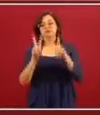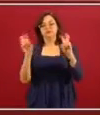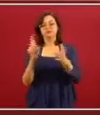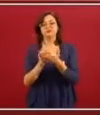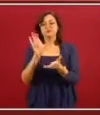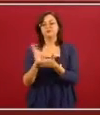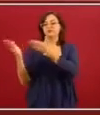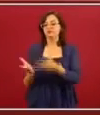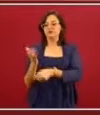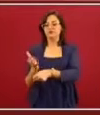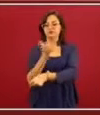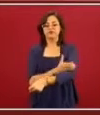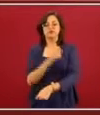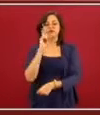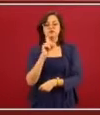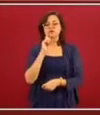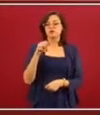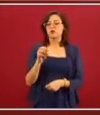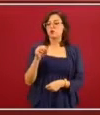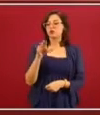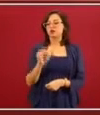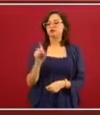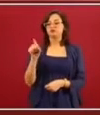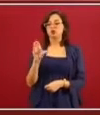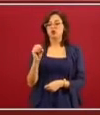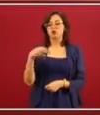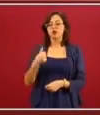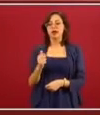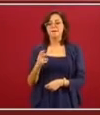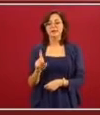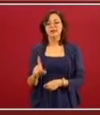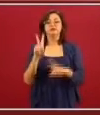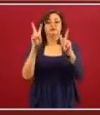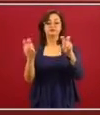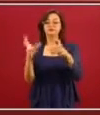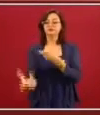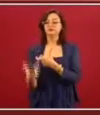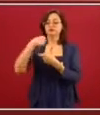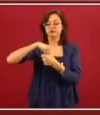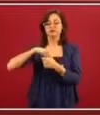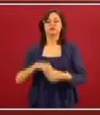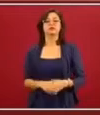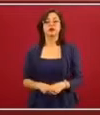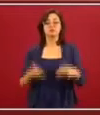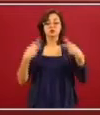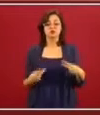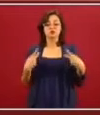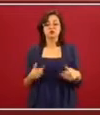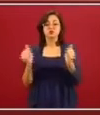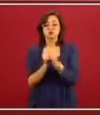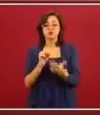Mónica Macís, la presidenta de CONAPRED, para hablar precisamente del tema de inclusión. Las personas que tienen